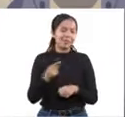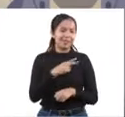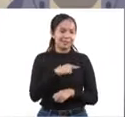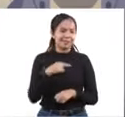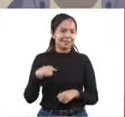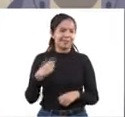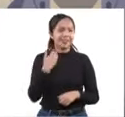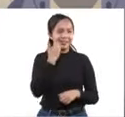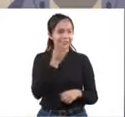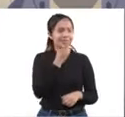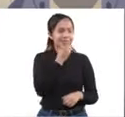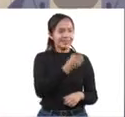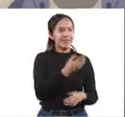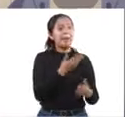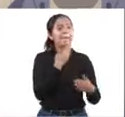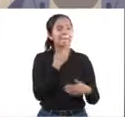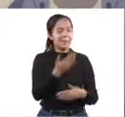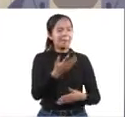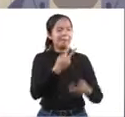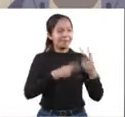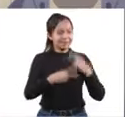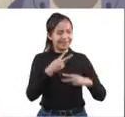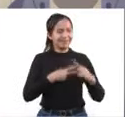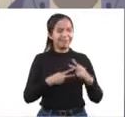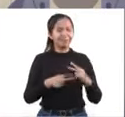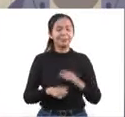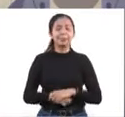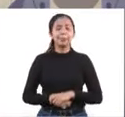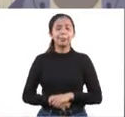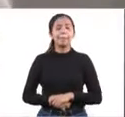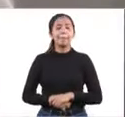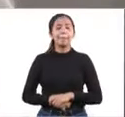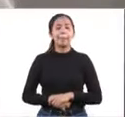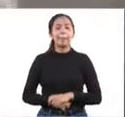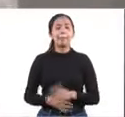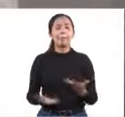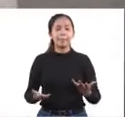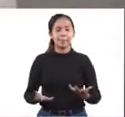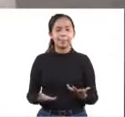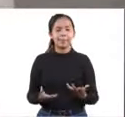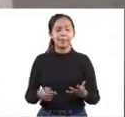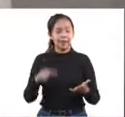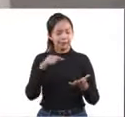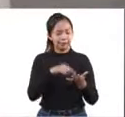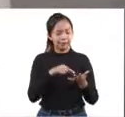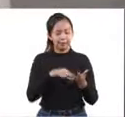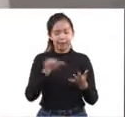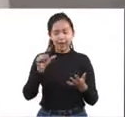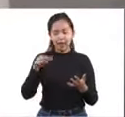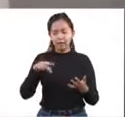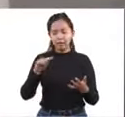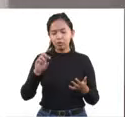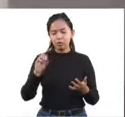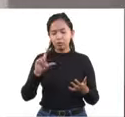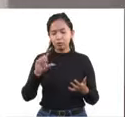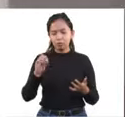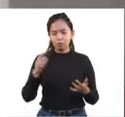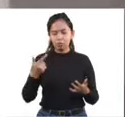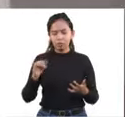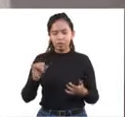da mucho gusto que el día de hoy estén aquí. Esta antología de sueños de un